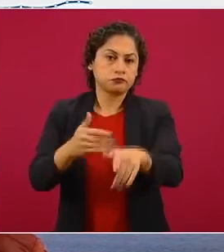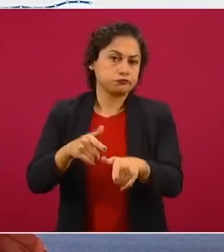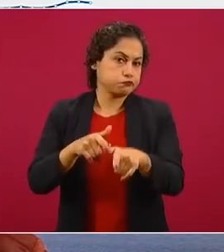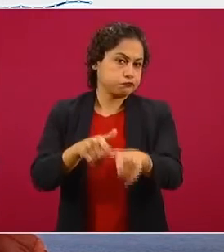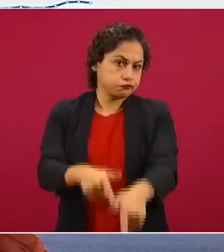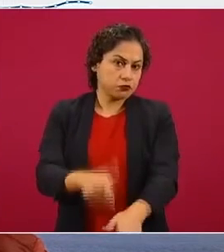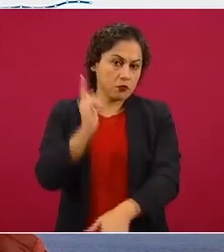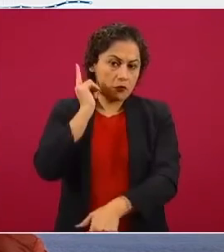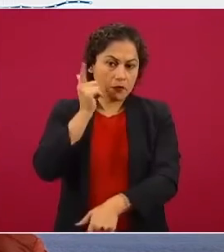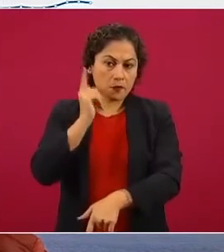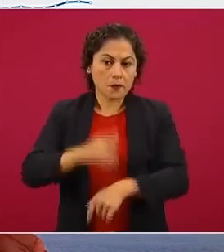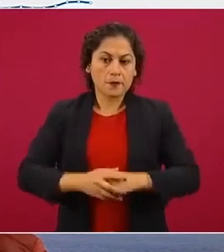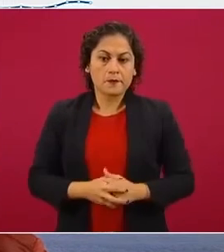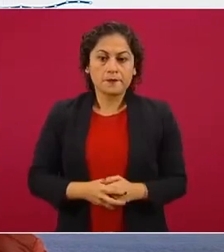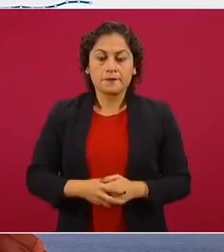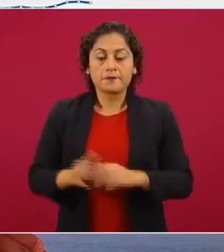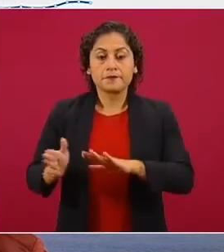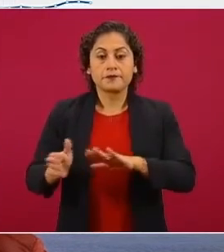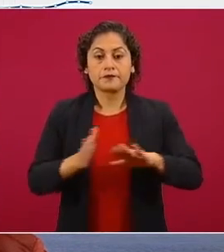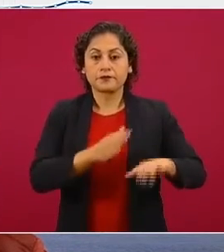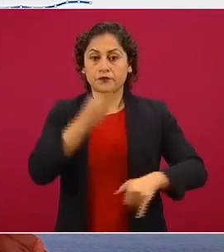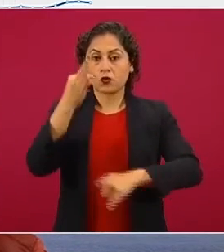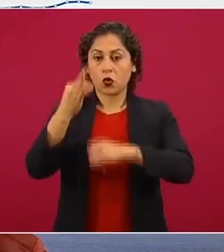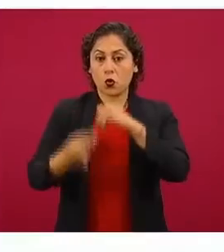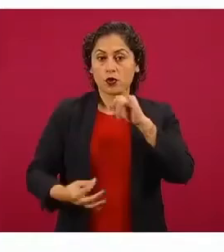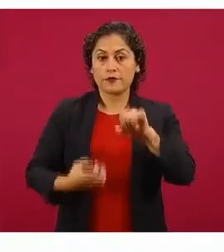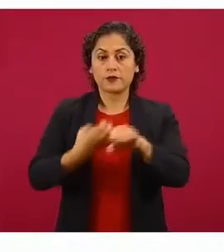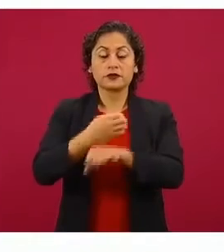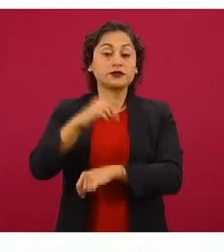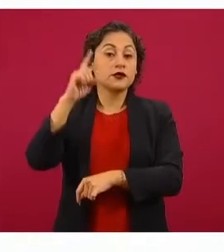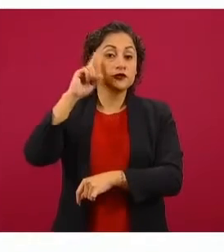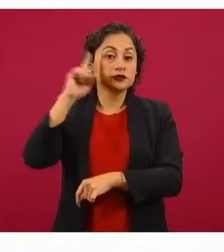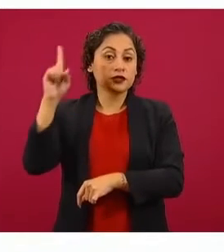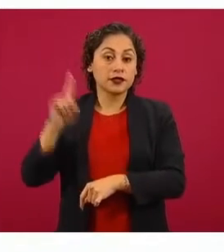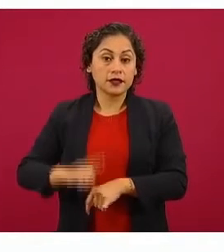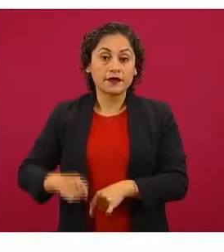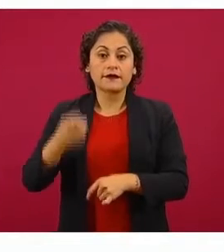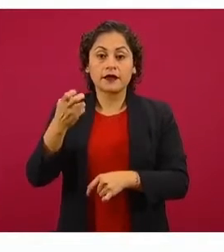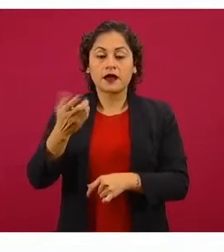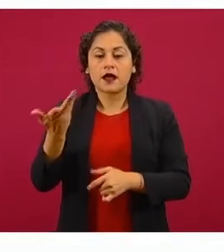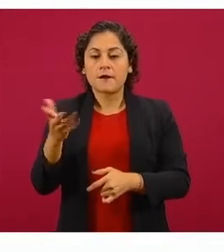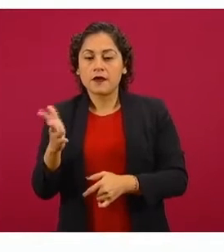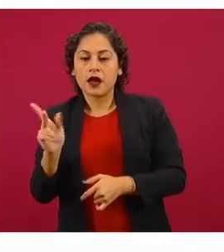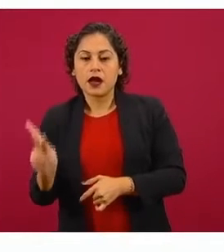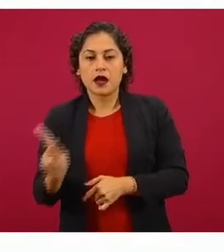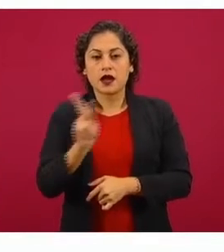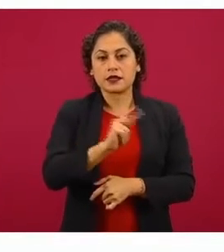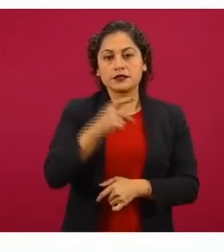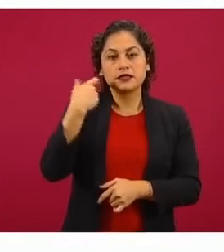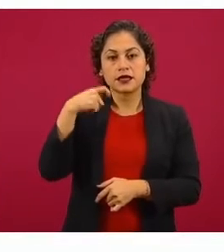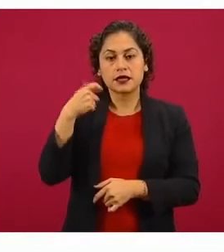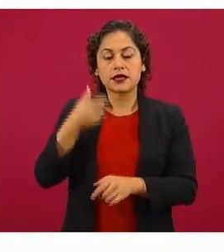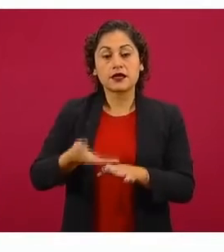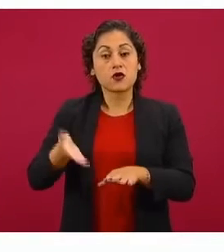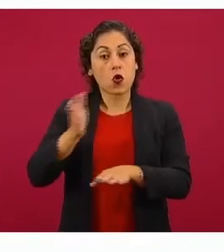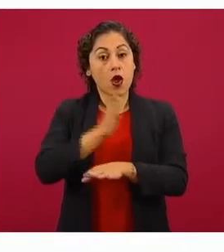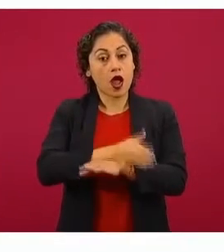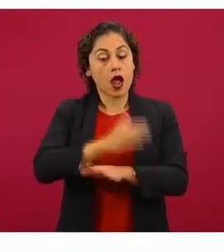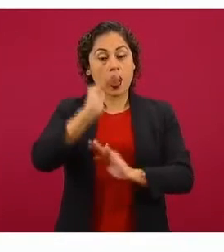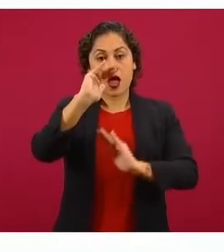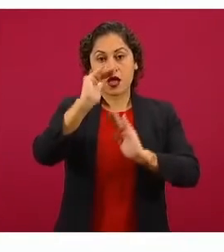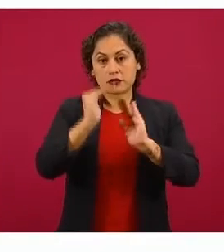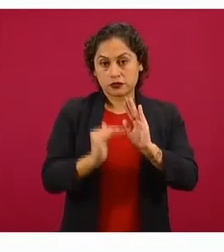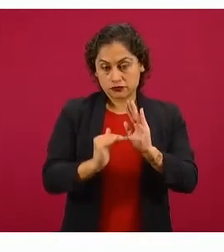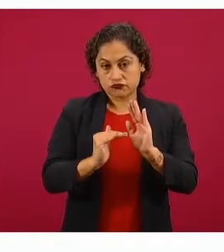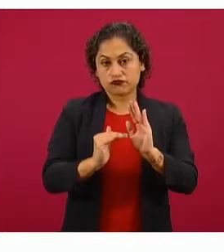así durante el invierno. Y el último es Zacatecas, tiene un patrón muy parecido al de que Querétaro, tuvo un ascenso,